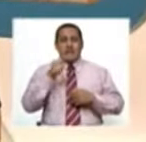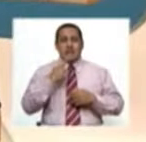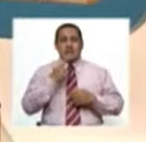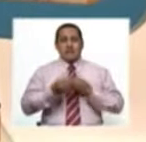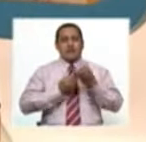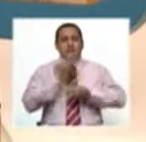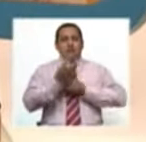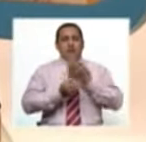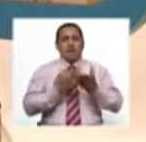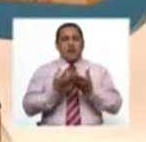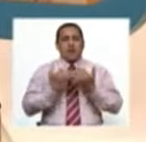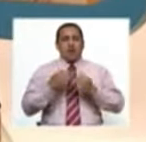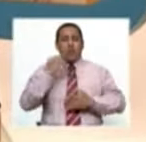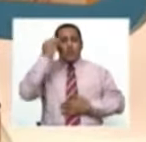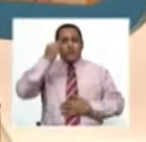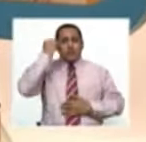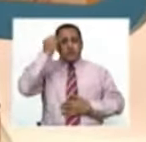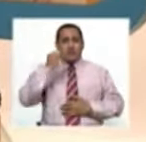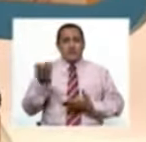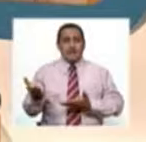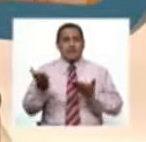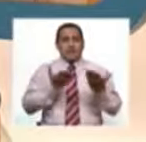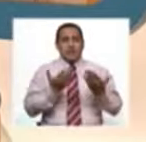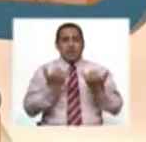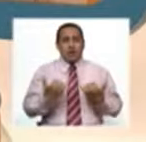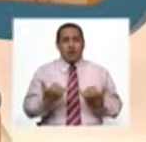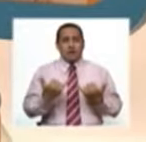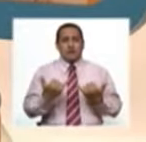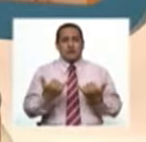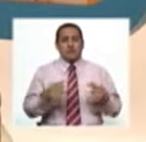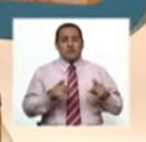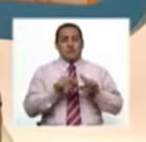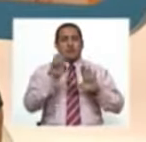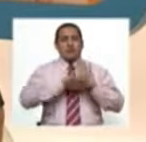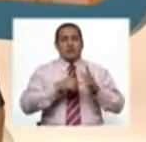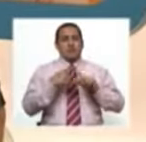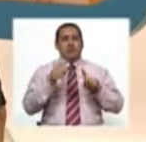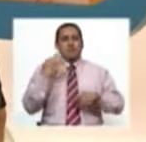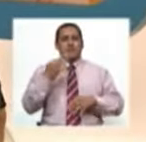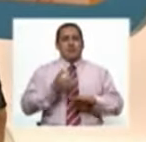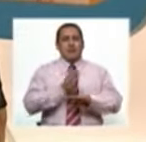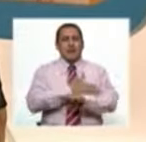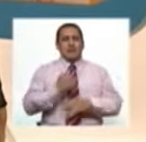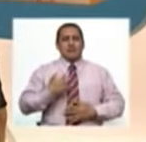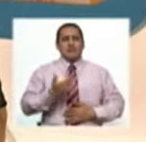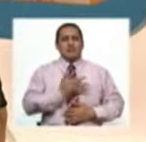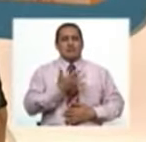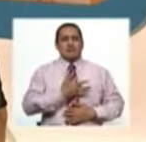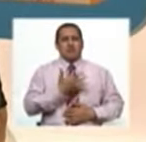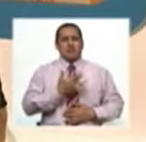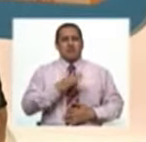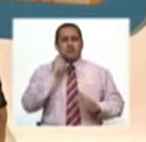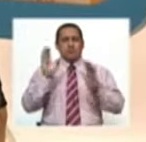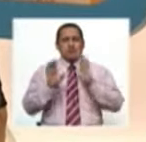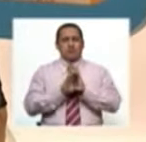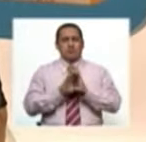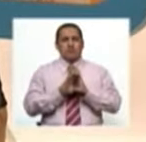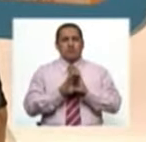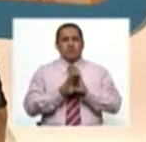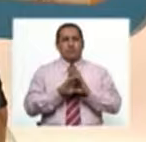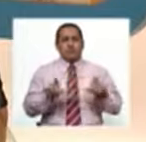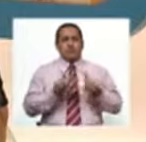Bueno, y esas eran las impresiones u opiniones del invitado de nuestro programa, pero siempre da la sensación